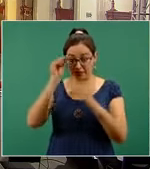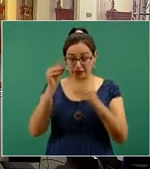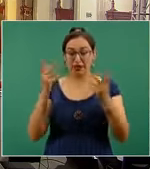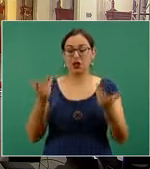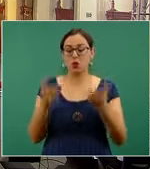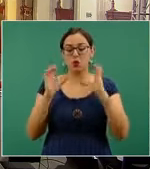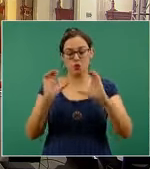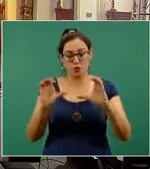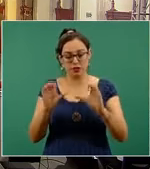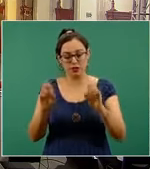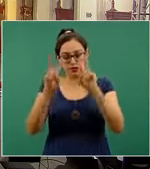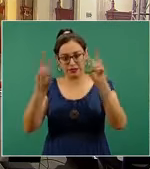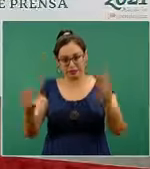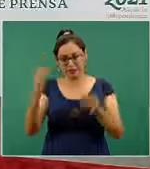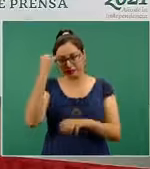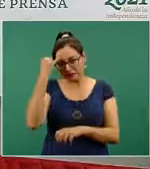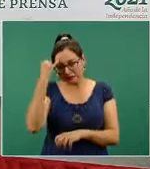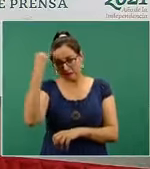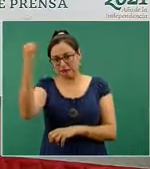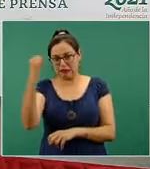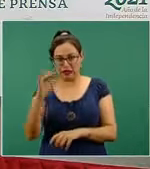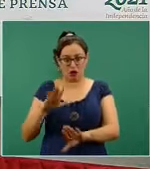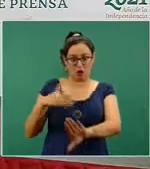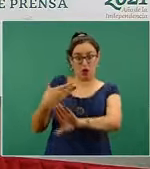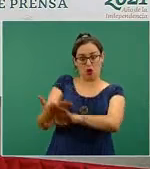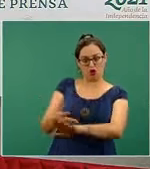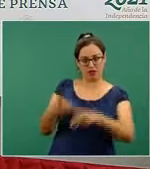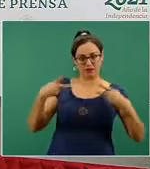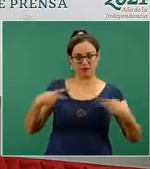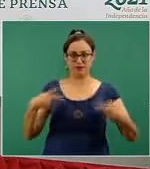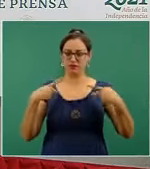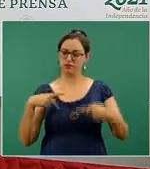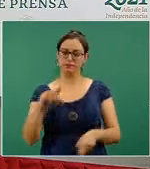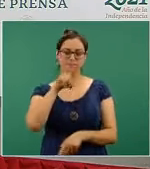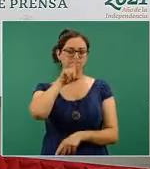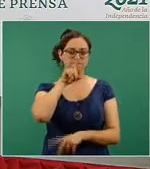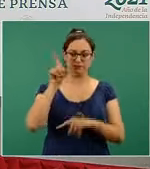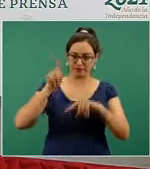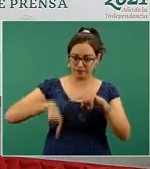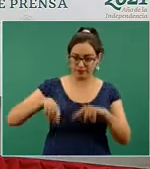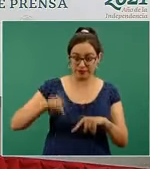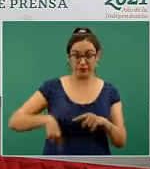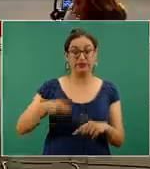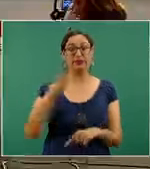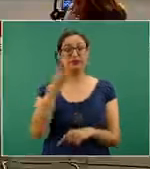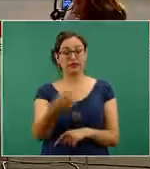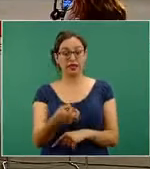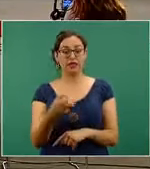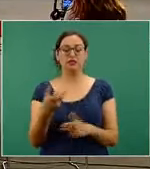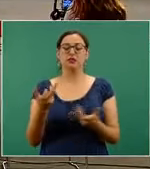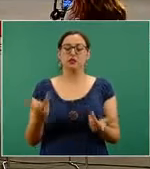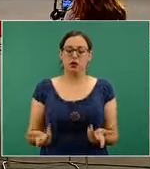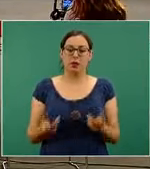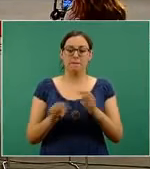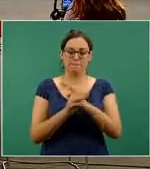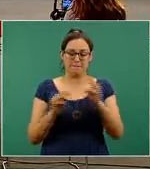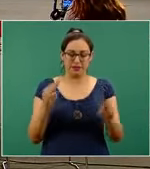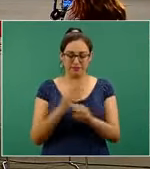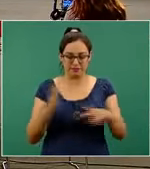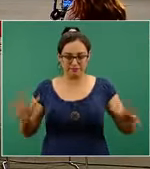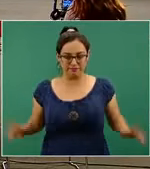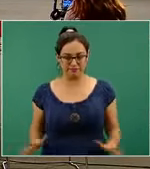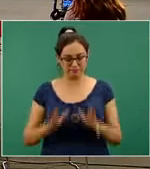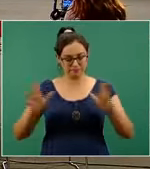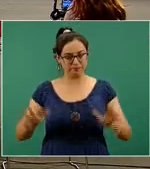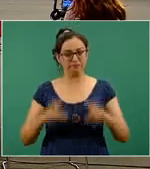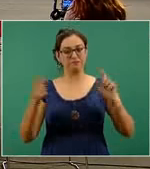estigma, tener cuidado con el estigma y hacer esta orientación alimentaria de manera sensible para generar motivación, empatía y